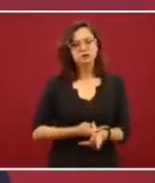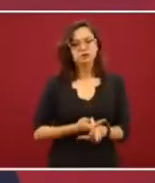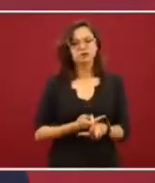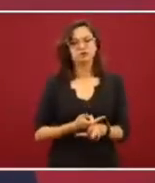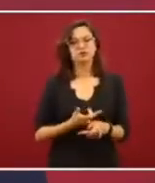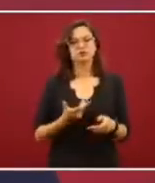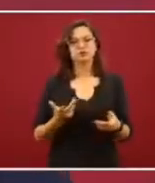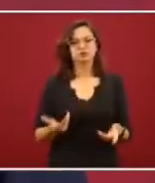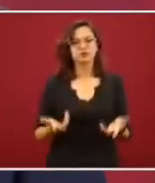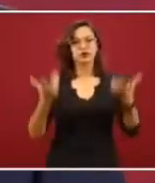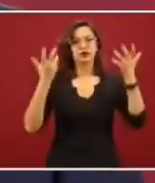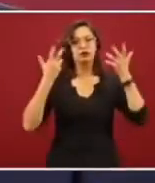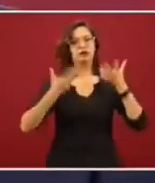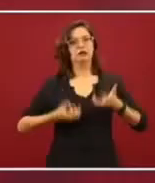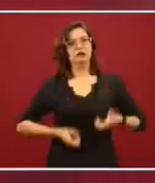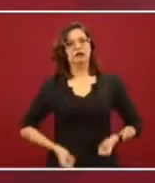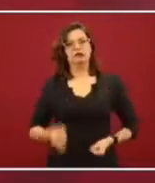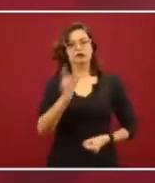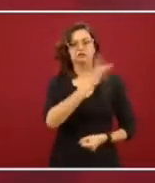sin aplicarnos